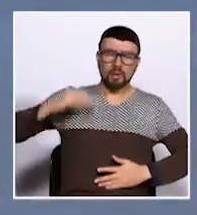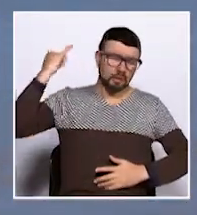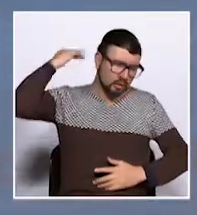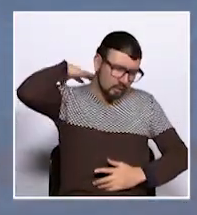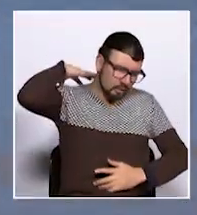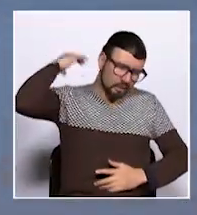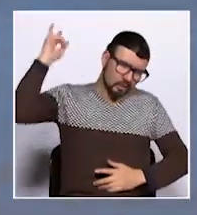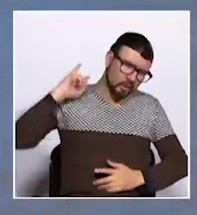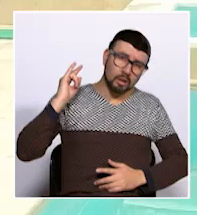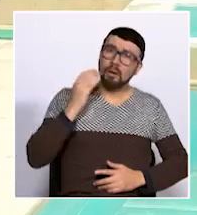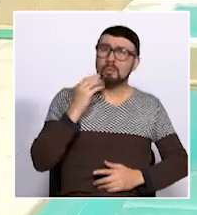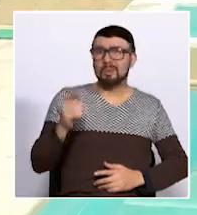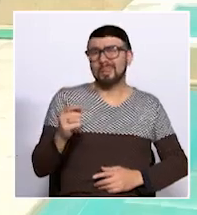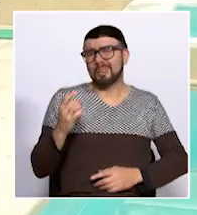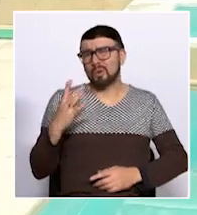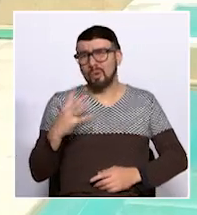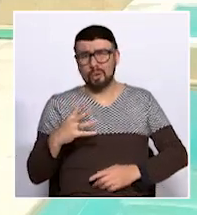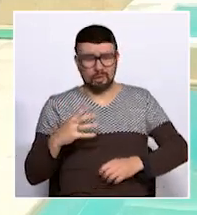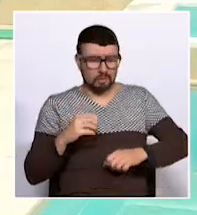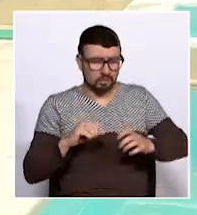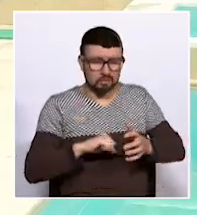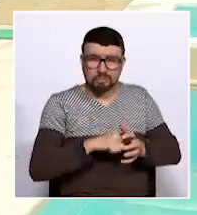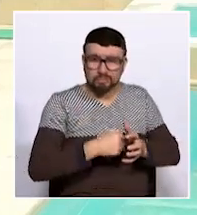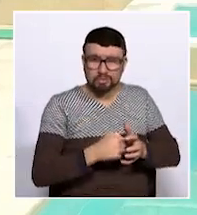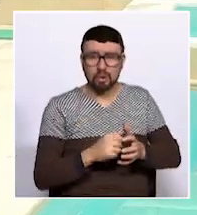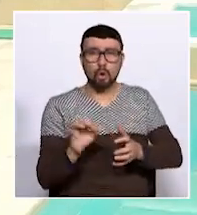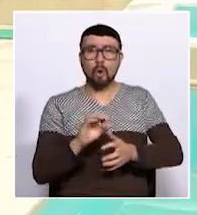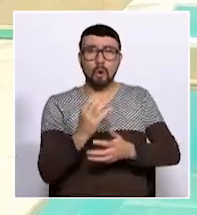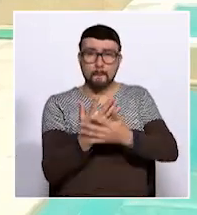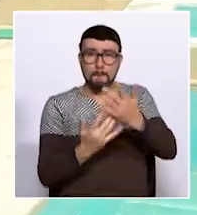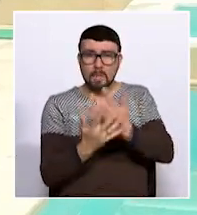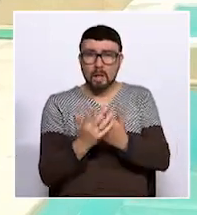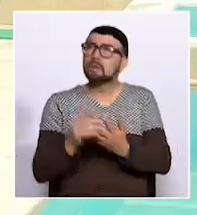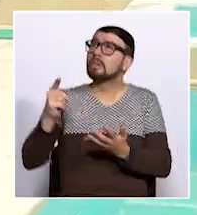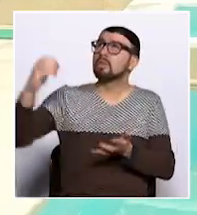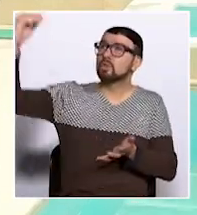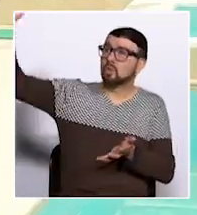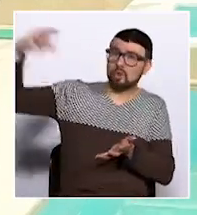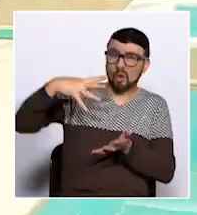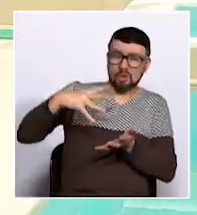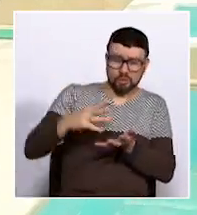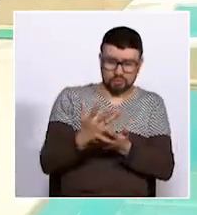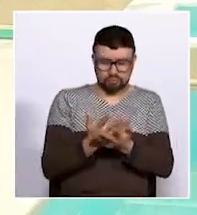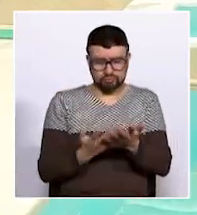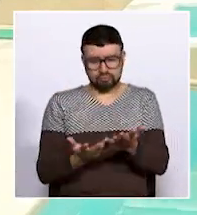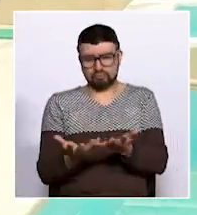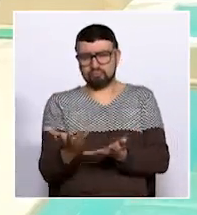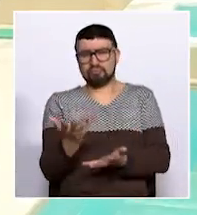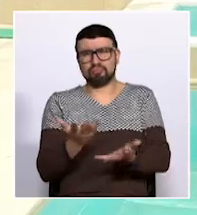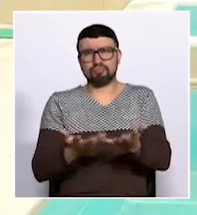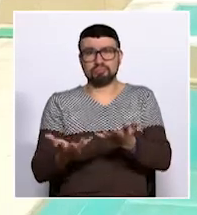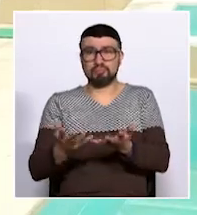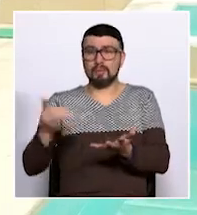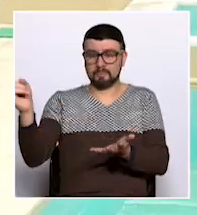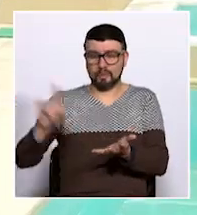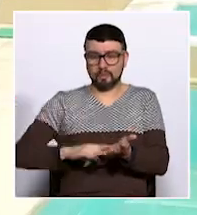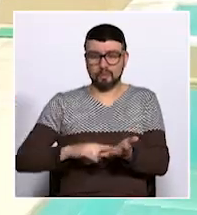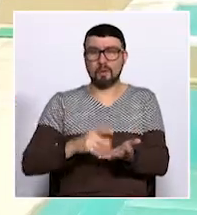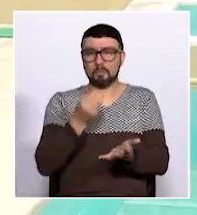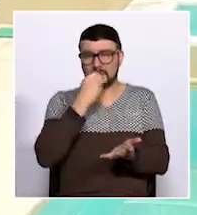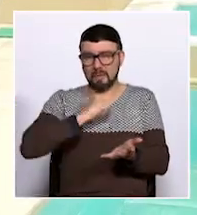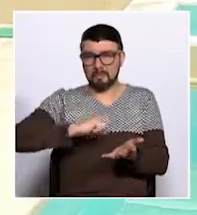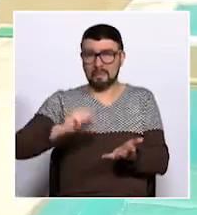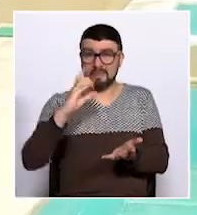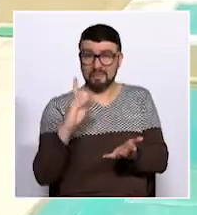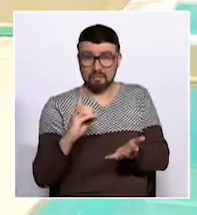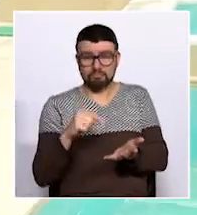sientan el dolor, si es en las rodillas o en las manos. Porque es que ahí es donde se sintetiza la vitamina D, es donde, digamos,